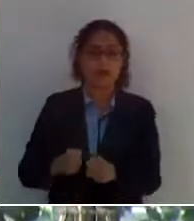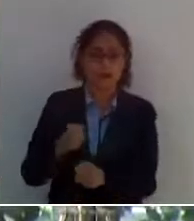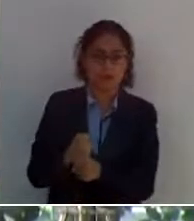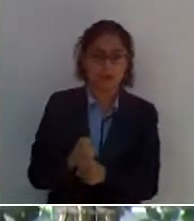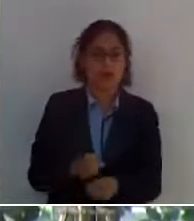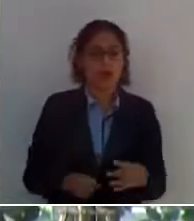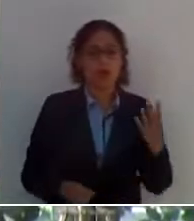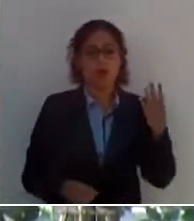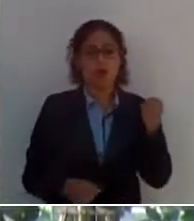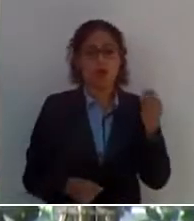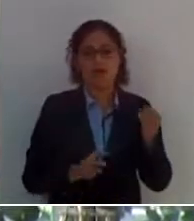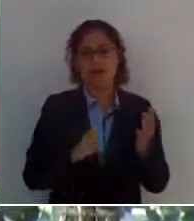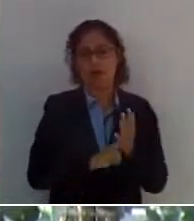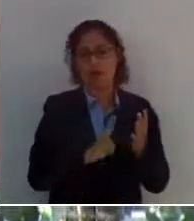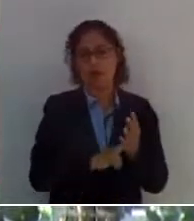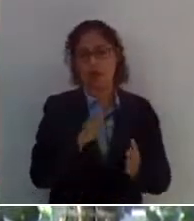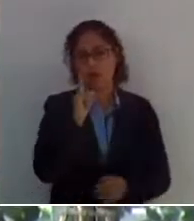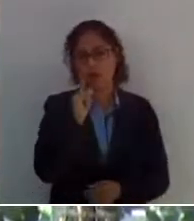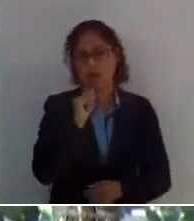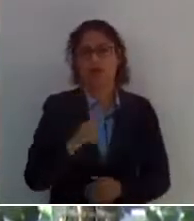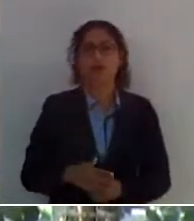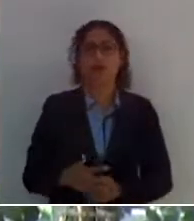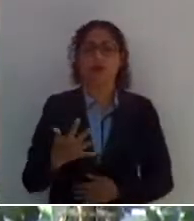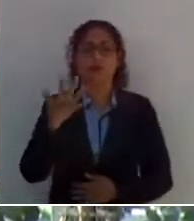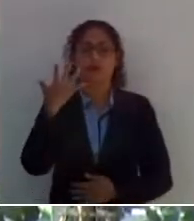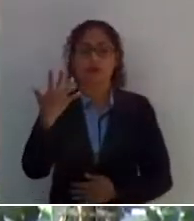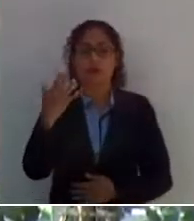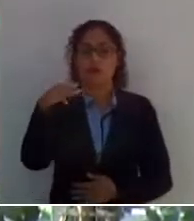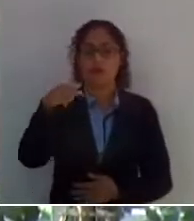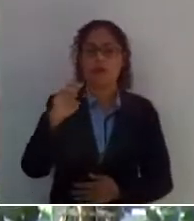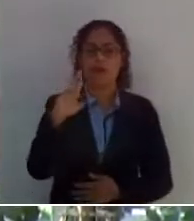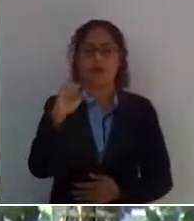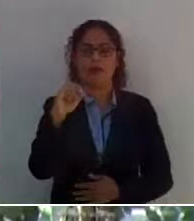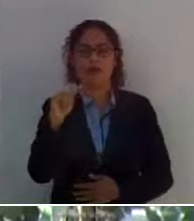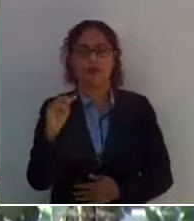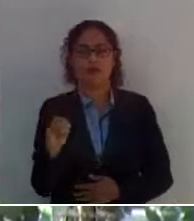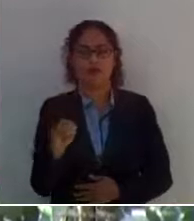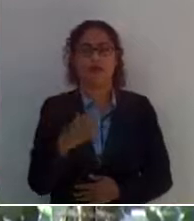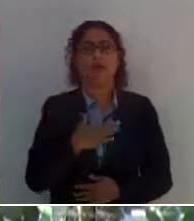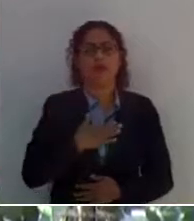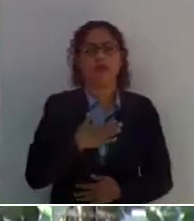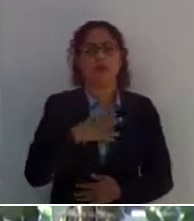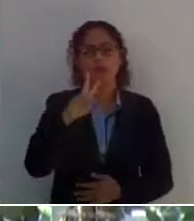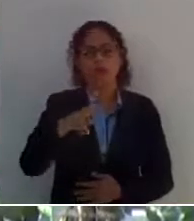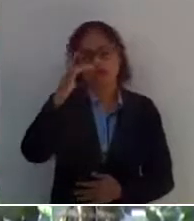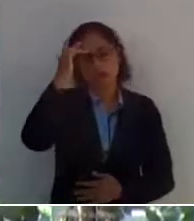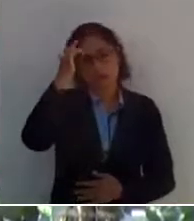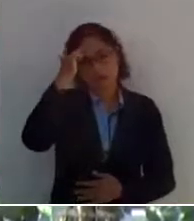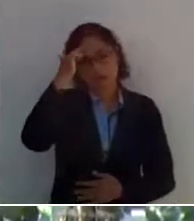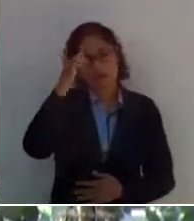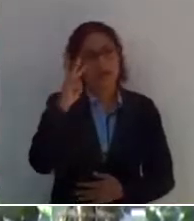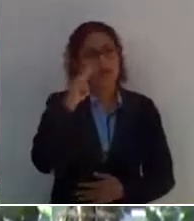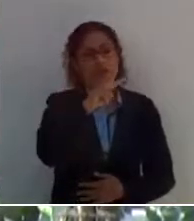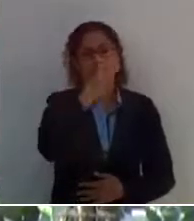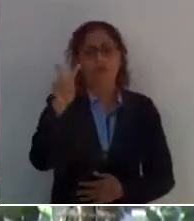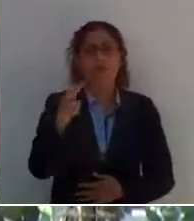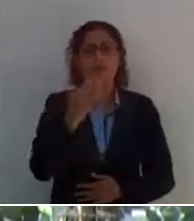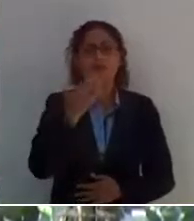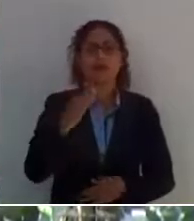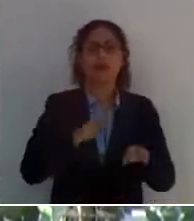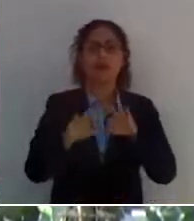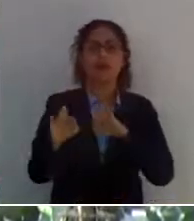al valor policial y 5 al mérito. Somos conscientes del trabajo que realizan, lleno